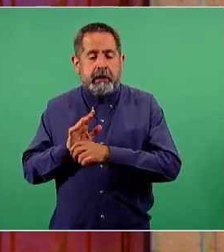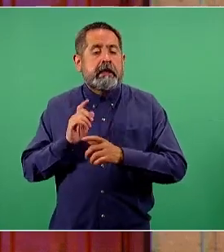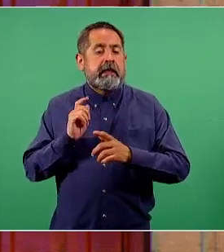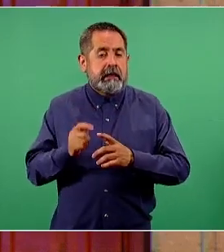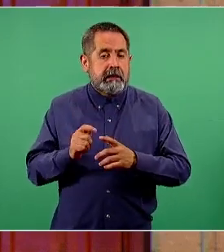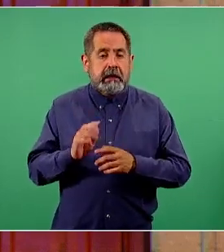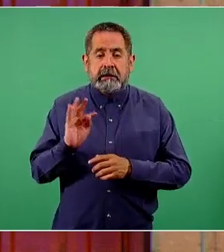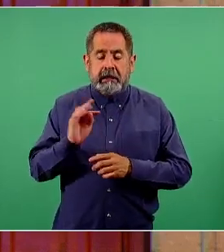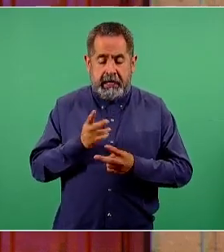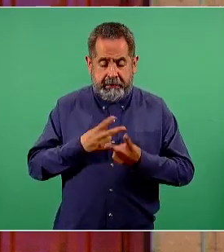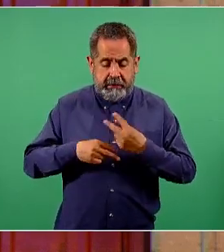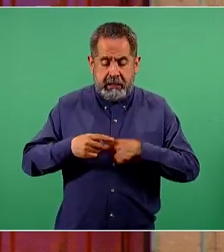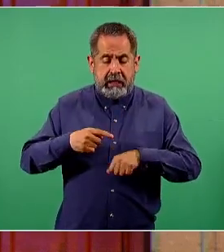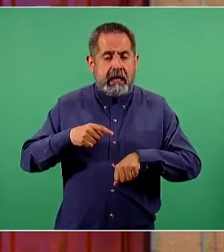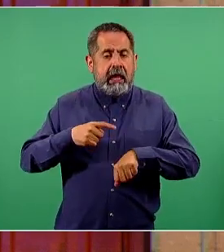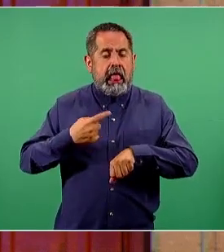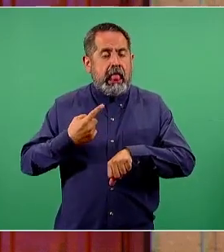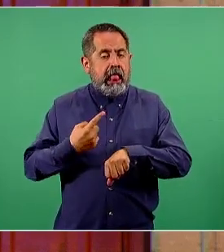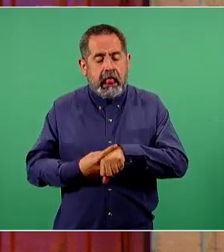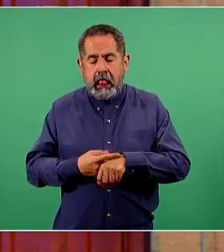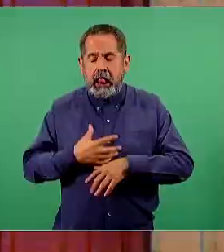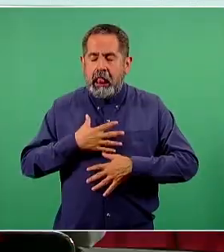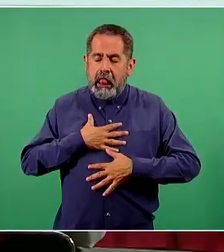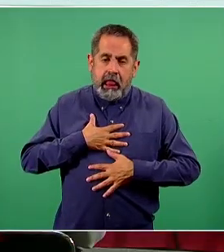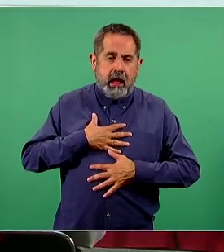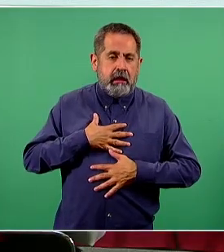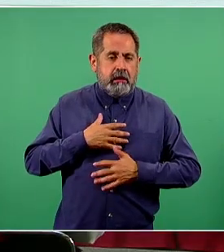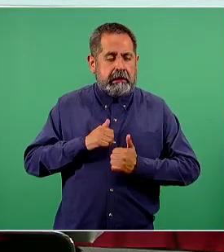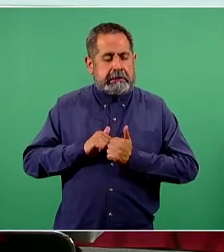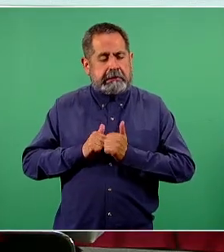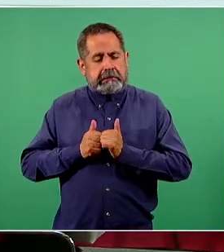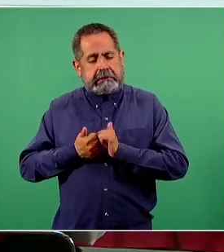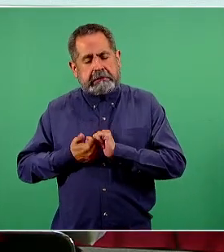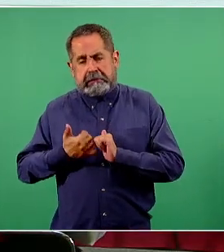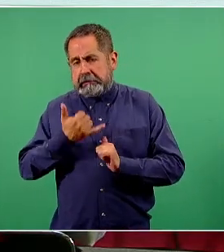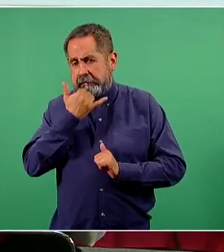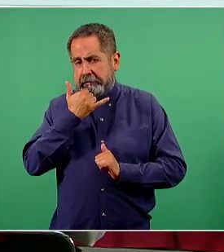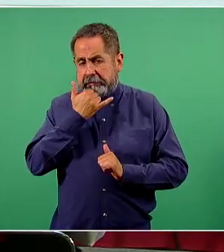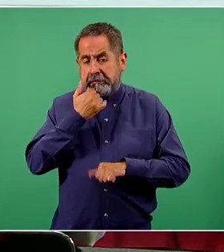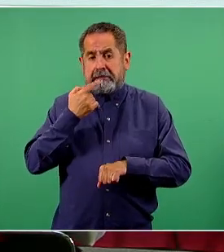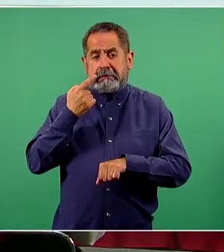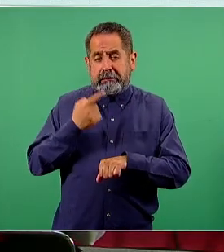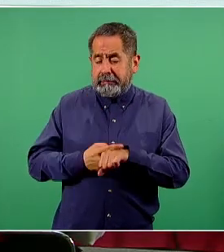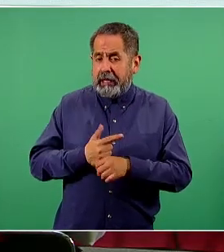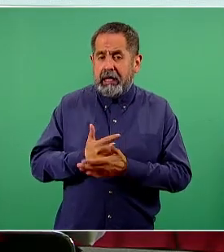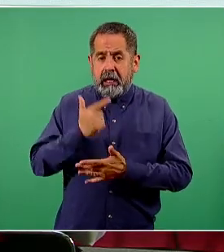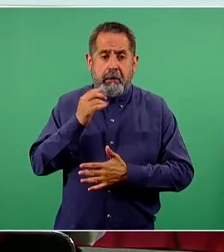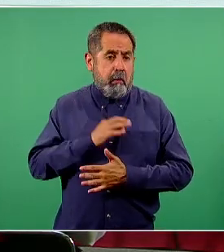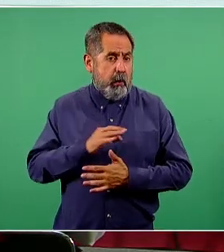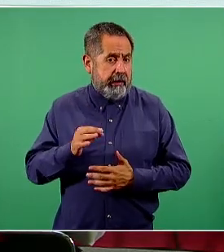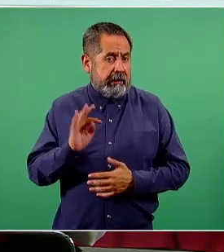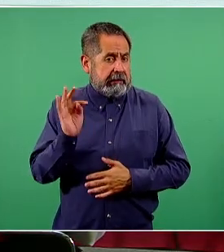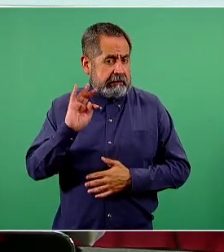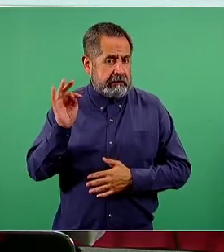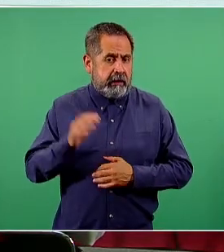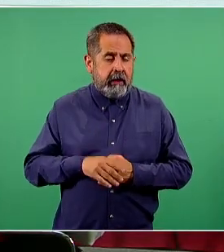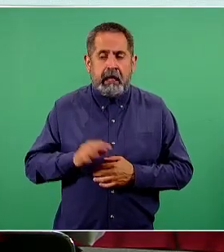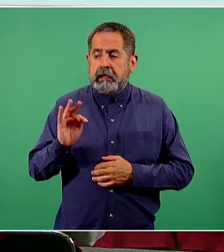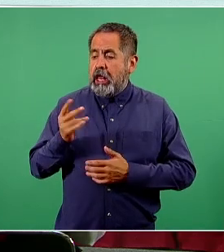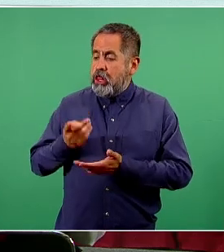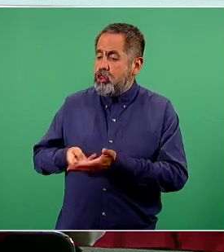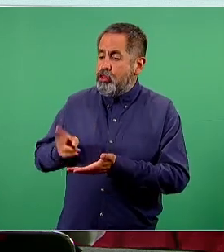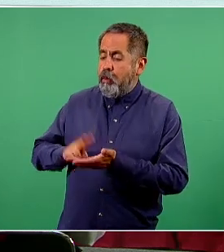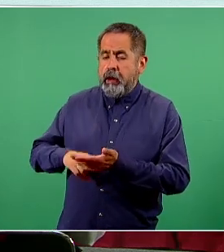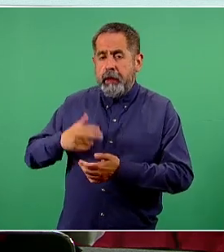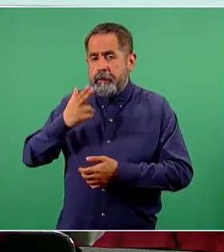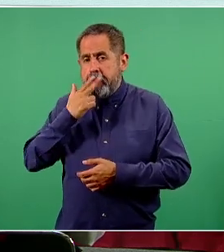producir complicaciones importantes en la evolución clínica de las personas, sobre todo cuando éstas tienen alguna comorbilidad